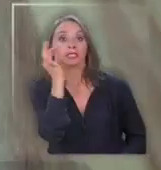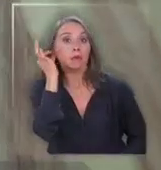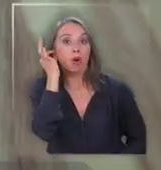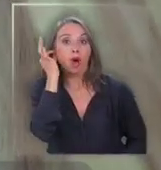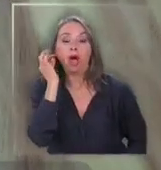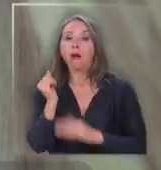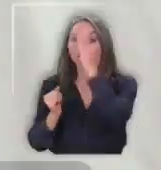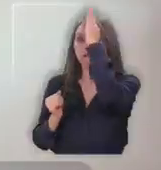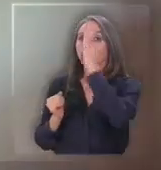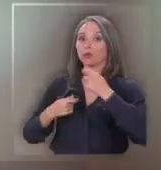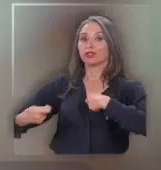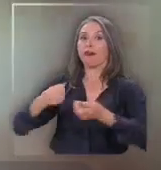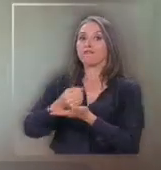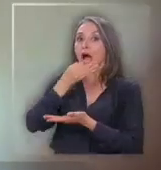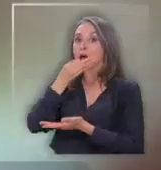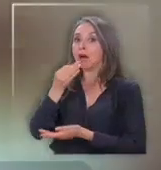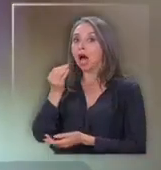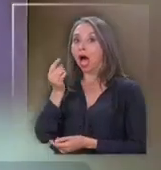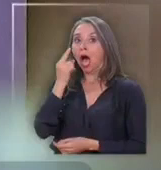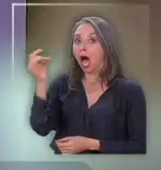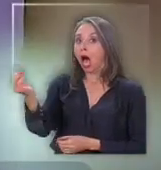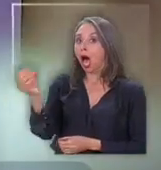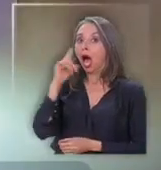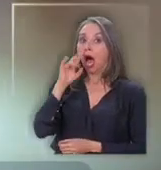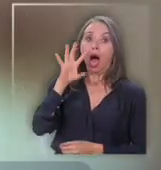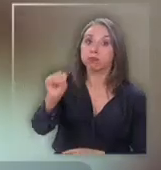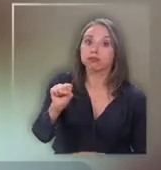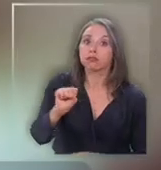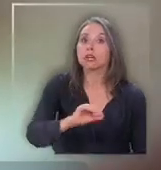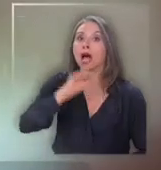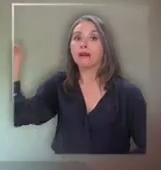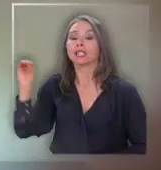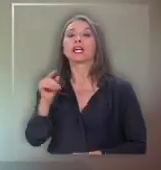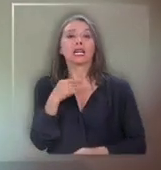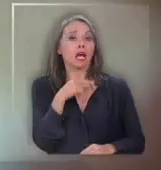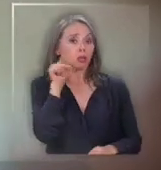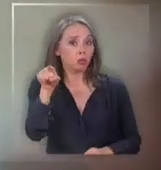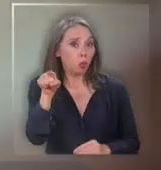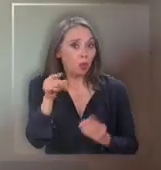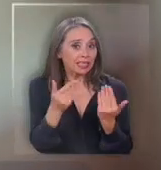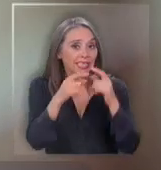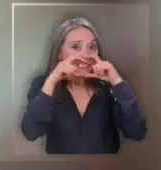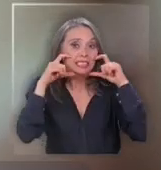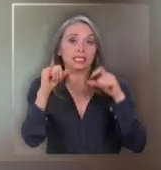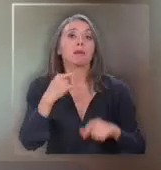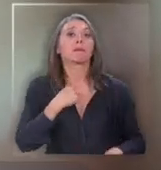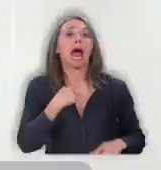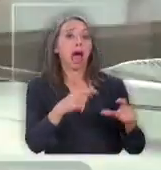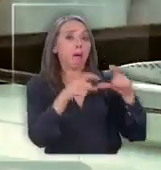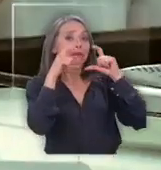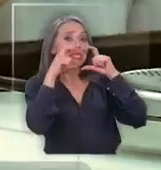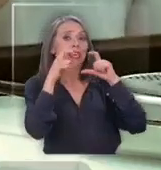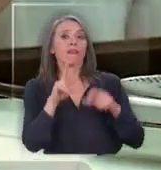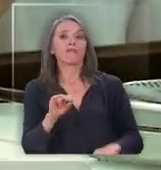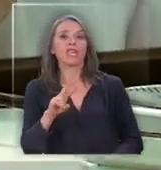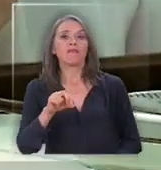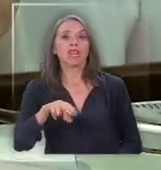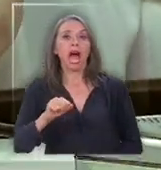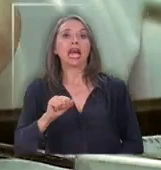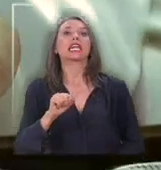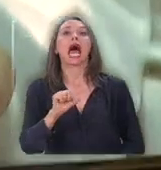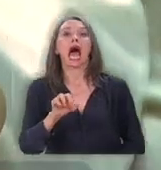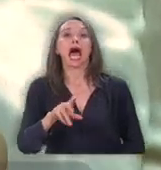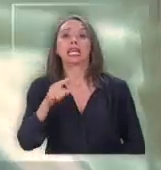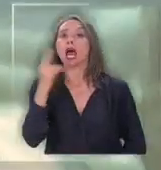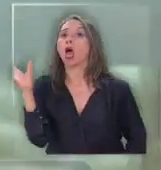violencia intrafamiliar. ¿Para ti o algún conocido? Es para mí. Necesito tu nombre. Viviana Arenas. Le dicen que no hay,